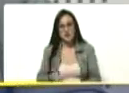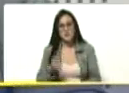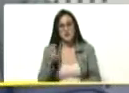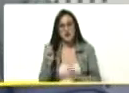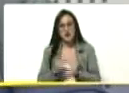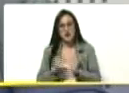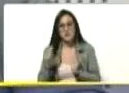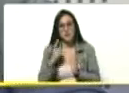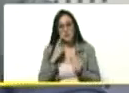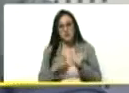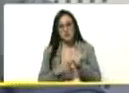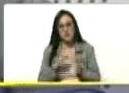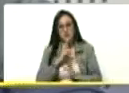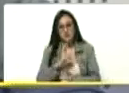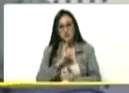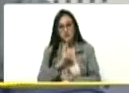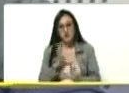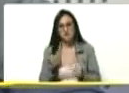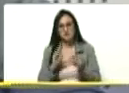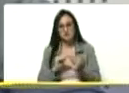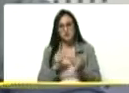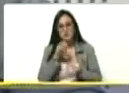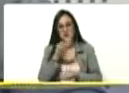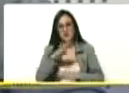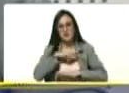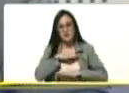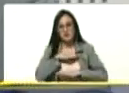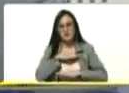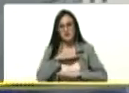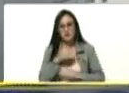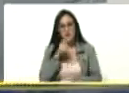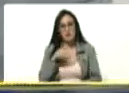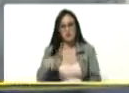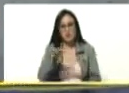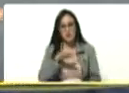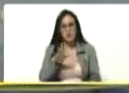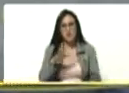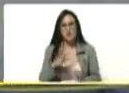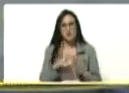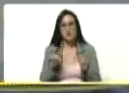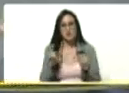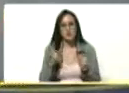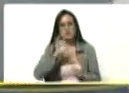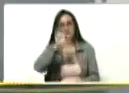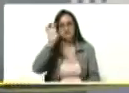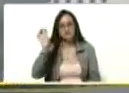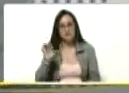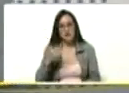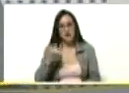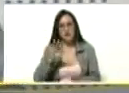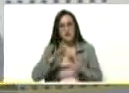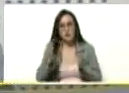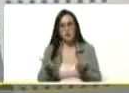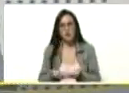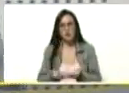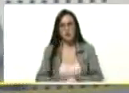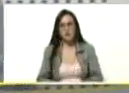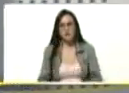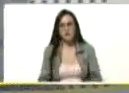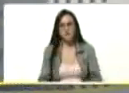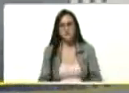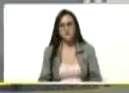rápido mostró resultados concretos de beneficio para sus pueblos de todos los bloques que existen en el mundo.